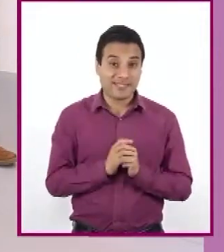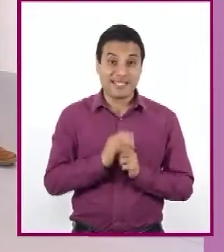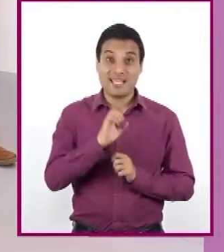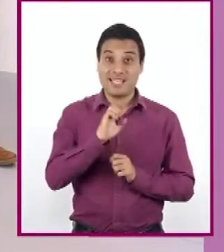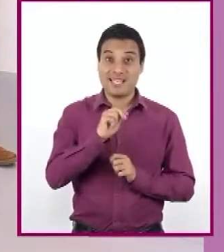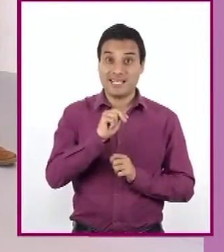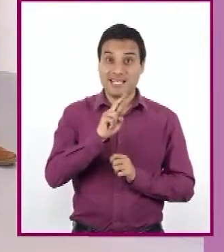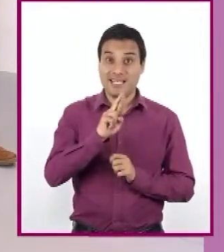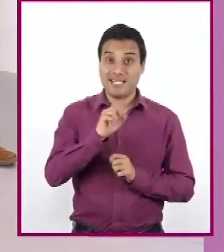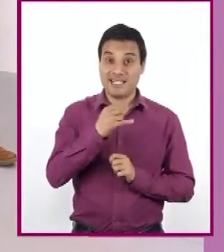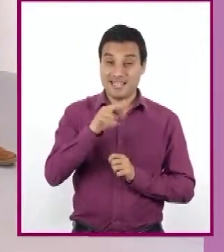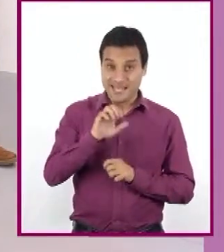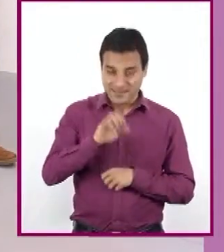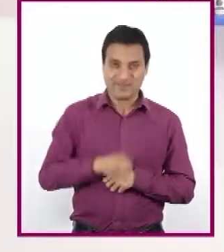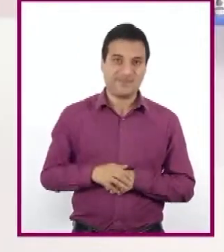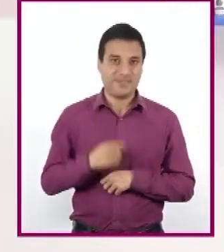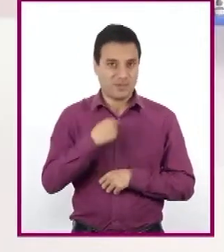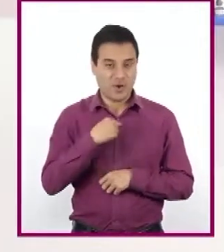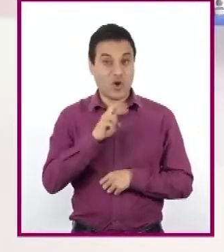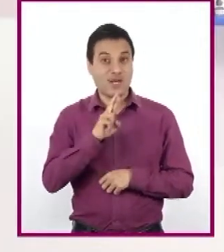y el profesor Ricardo Ortiz.